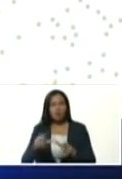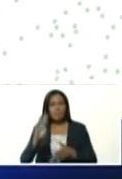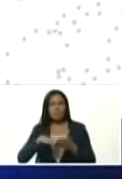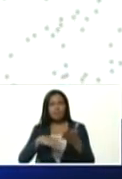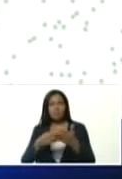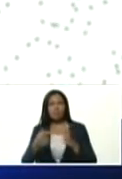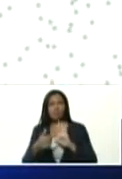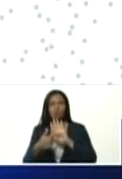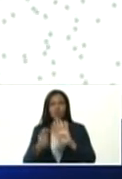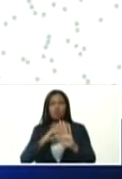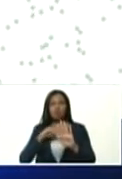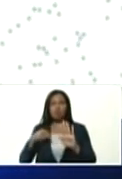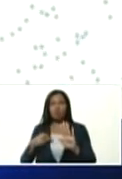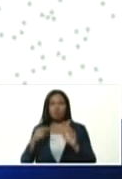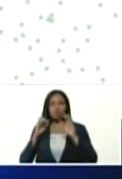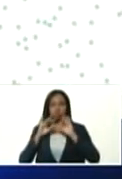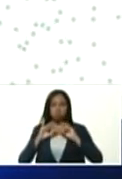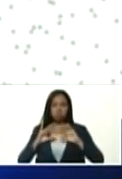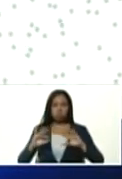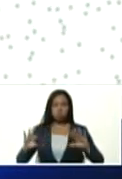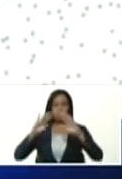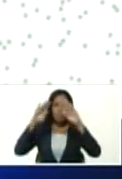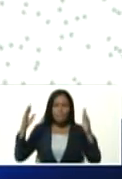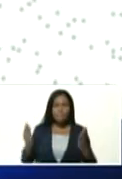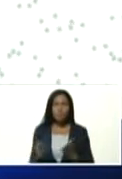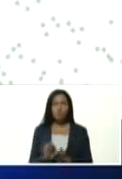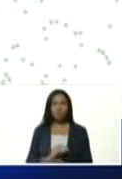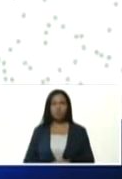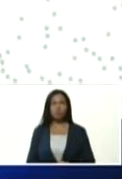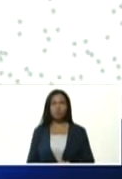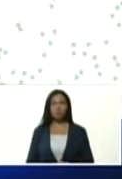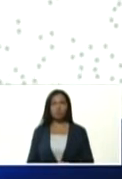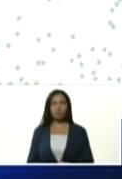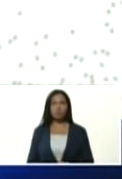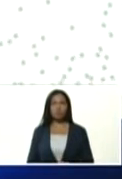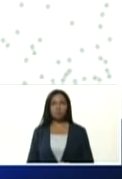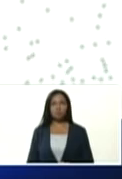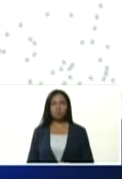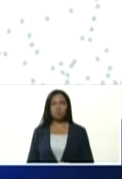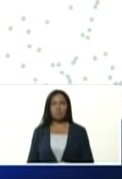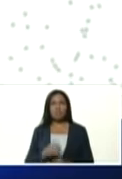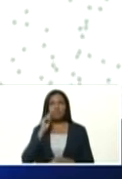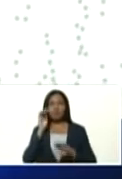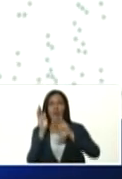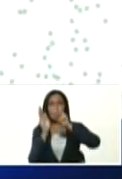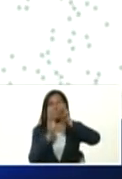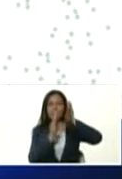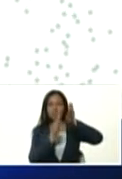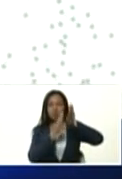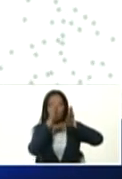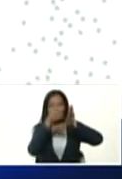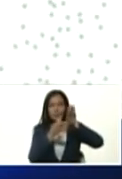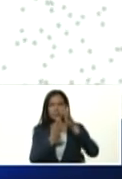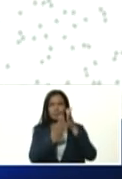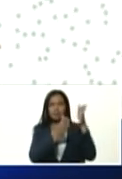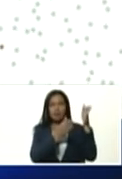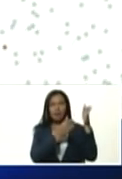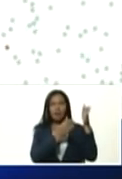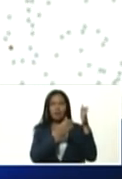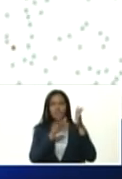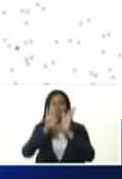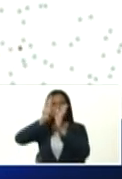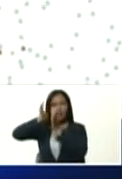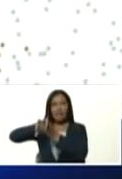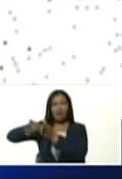nosotros mostrando y que está circulando por el mundo. A la izquierda están los pacientes que terminan infectando a todos sus